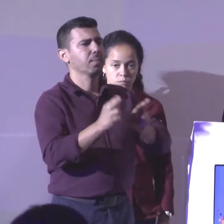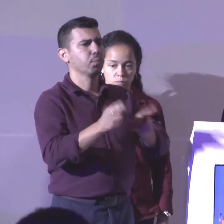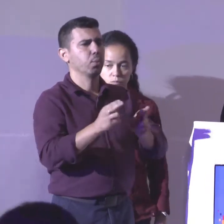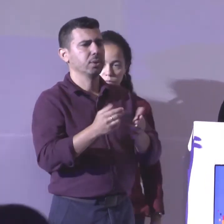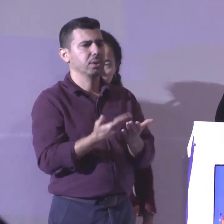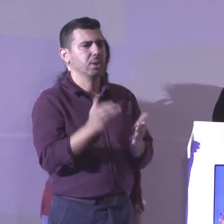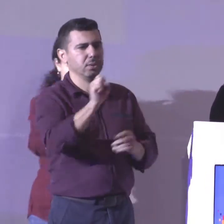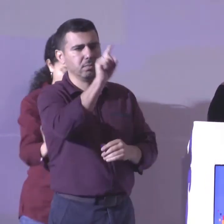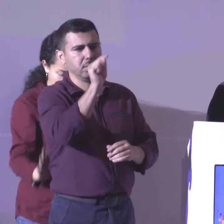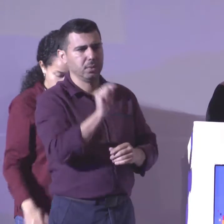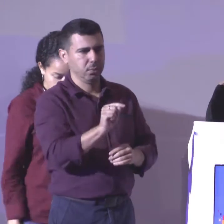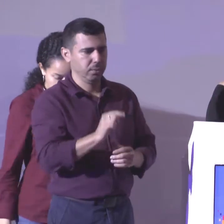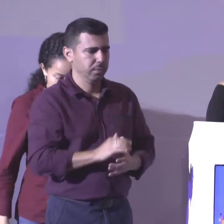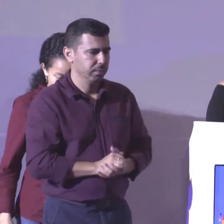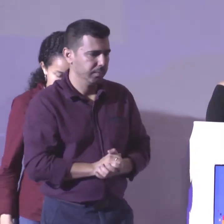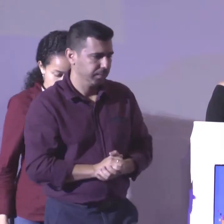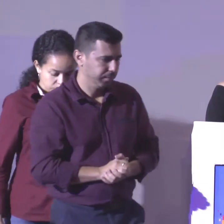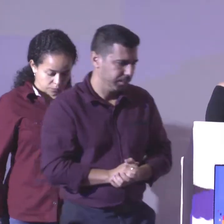inquietudes.